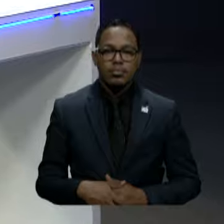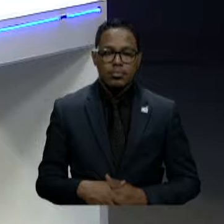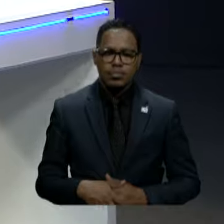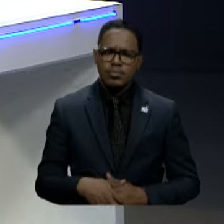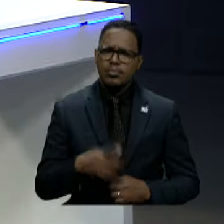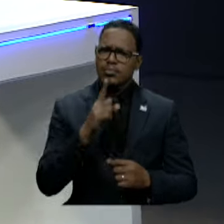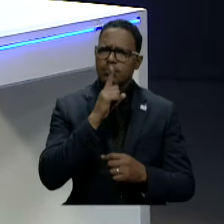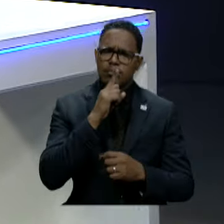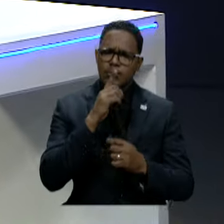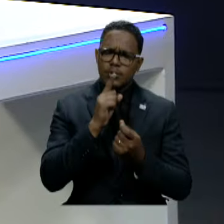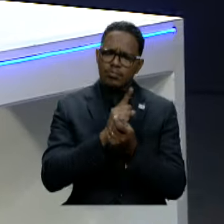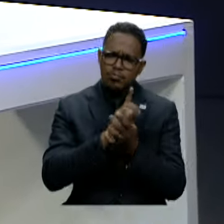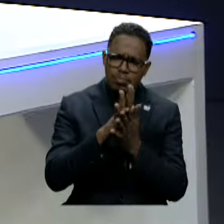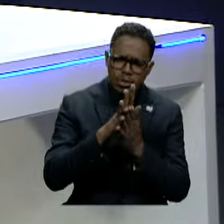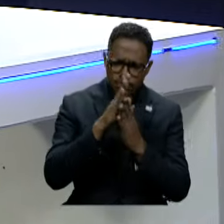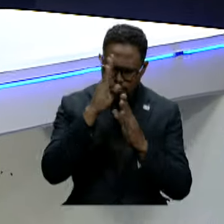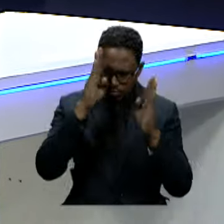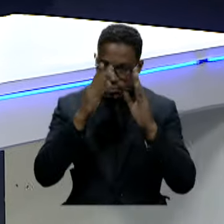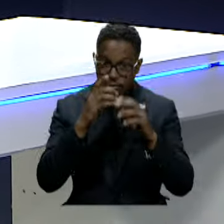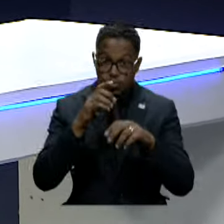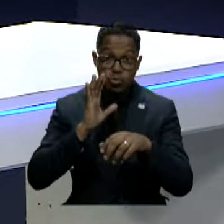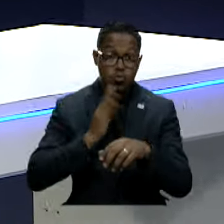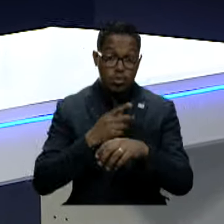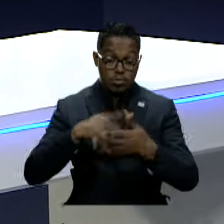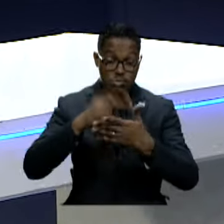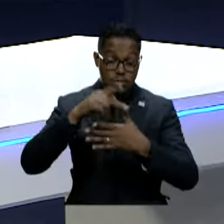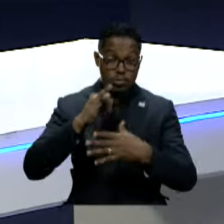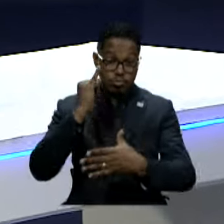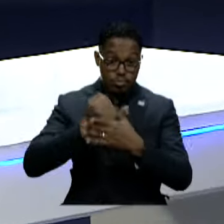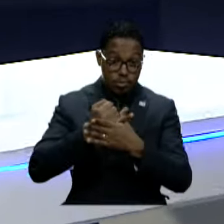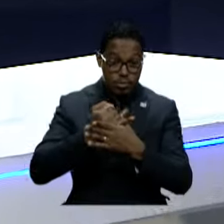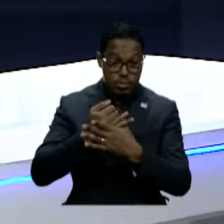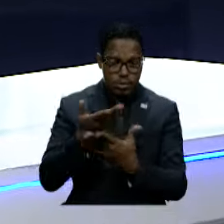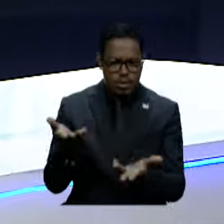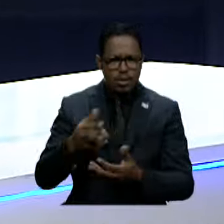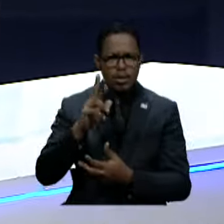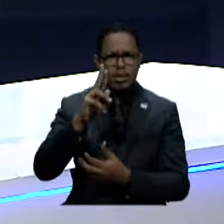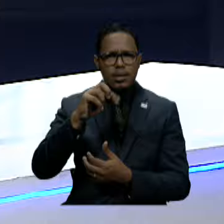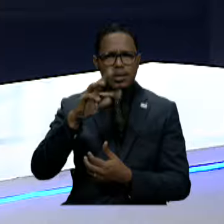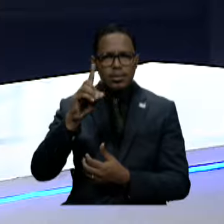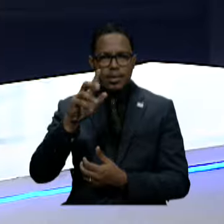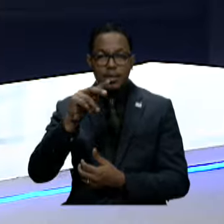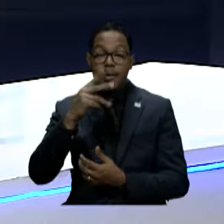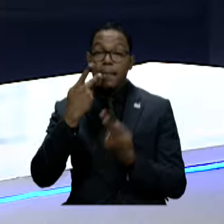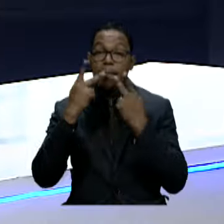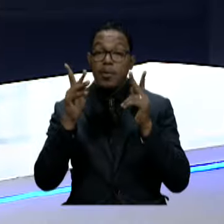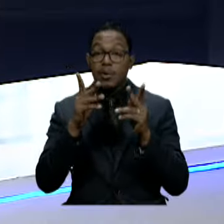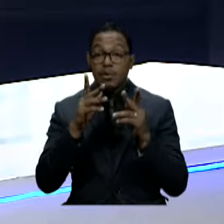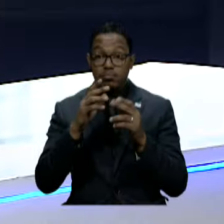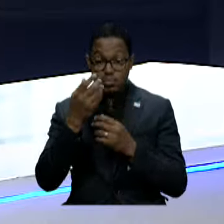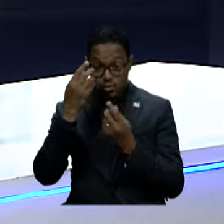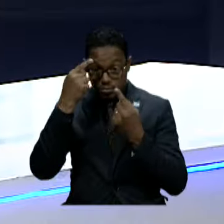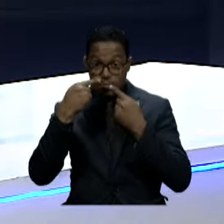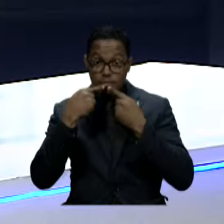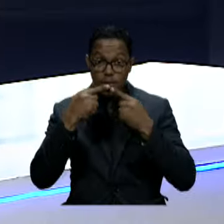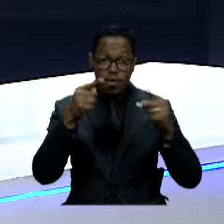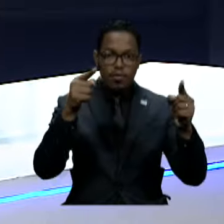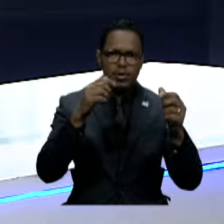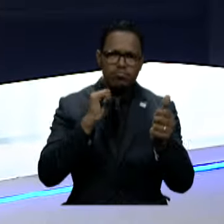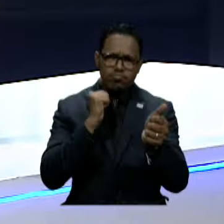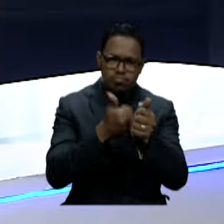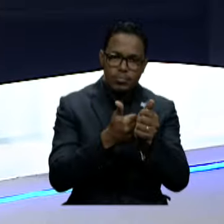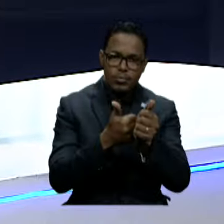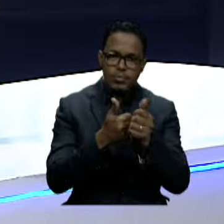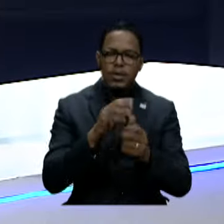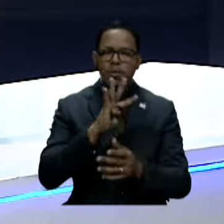Un gusto saludarles a esta hora. Interrumpimos nuestra programación a través de RTVD, tu televisión pública, para actualizarles en materia informativa gracias a Central de Noticias,